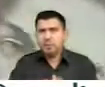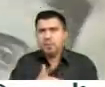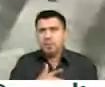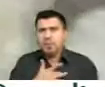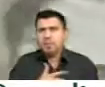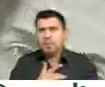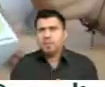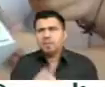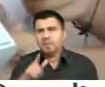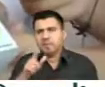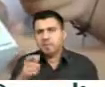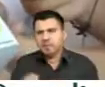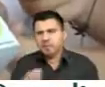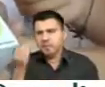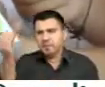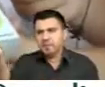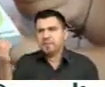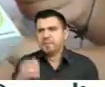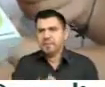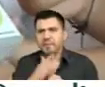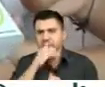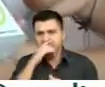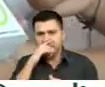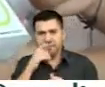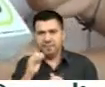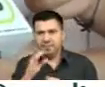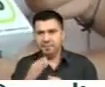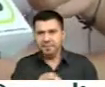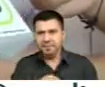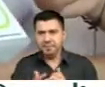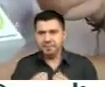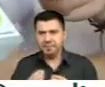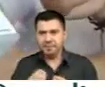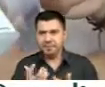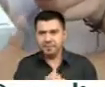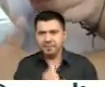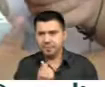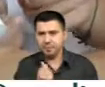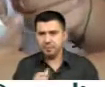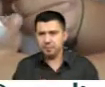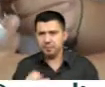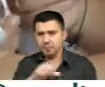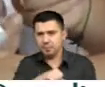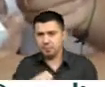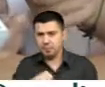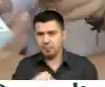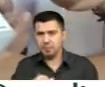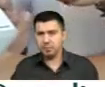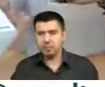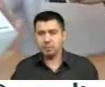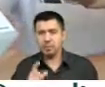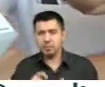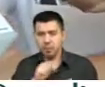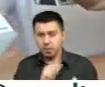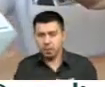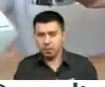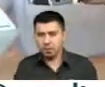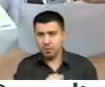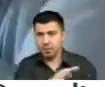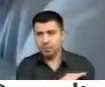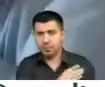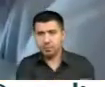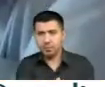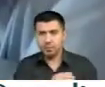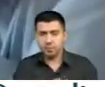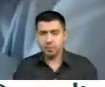tiene el respaldo del Estado. Hemos decidido nosotros redactar un documento fuerte, un documento. El martes viene el